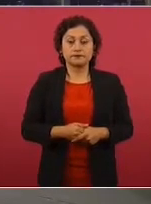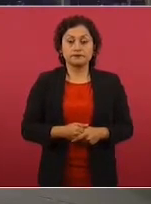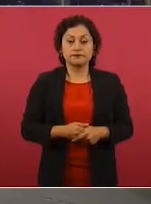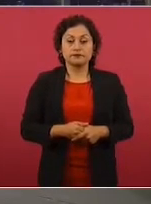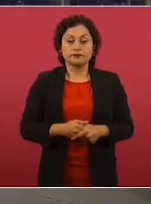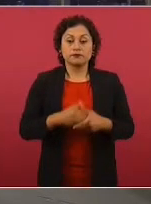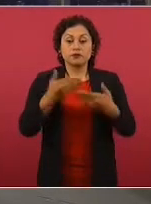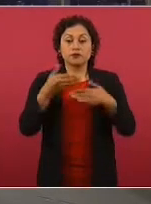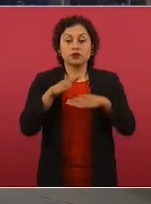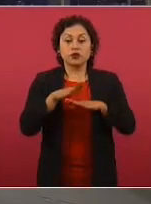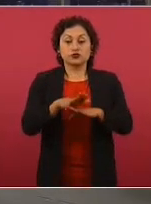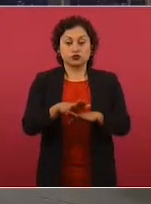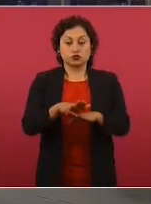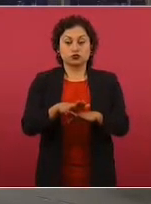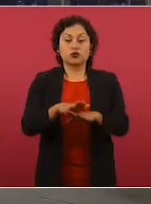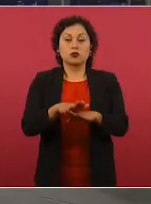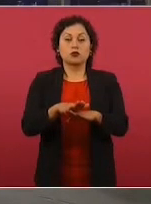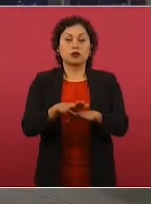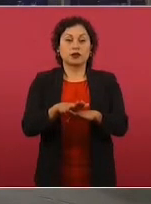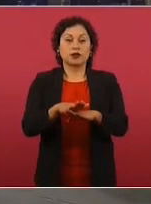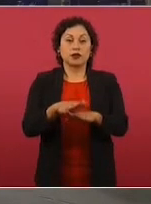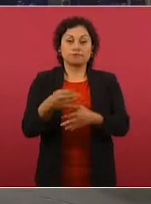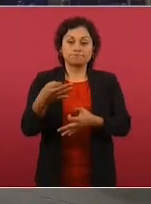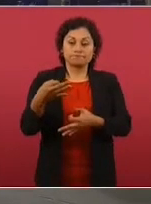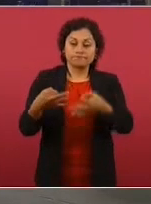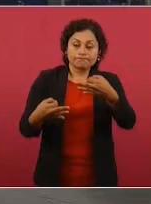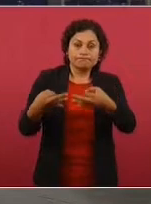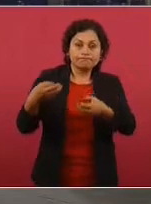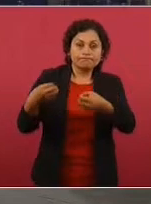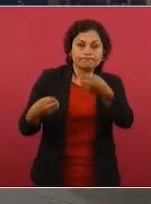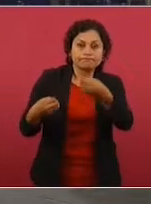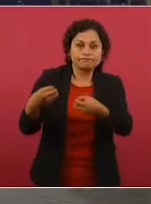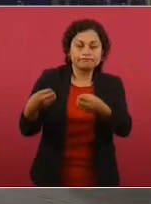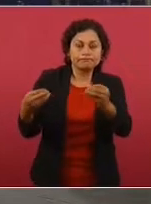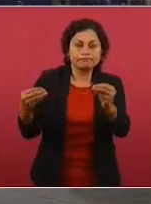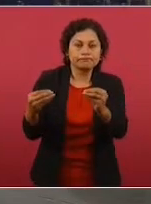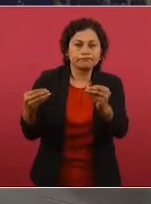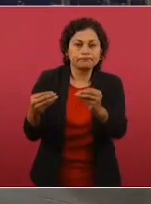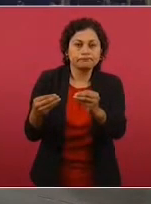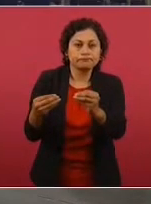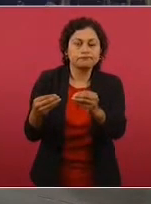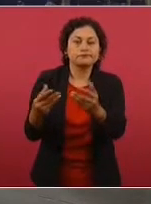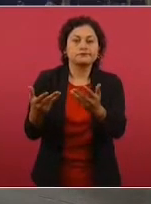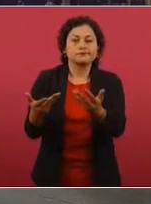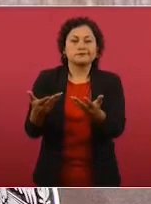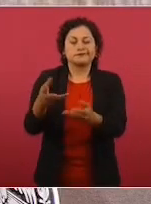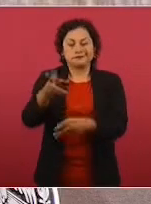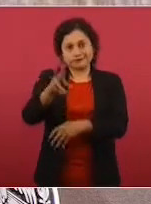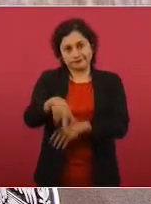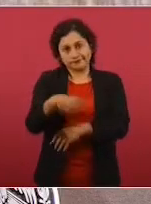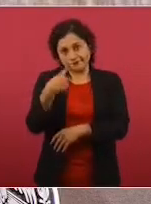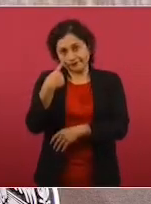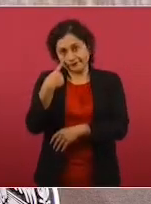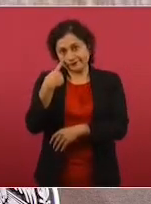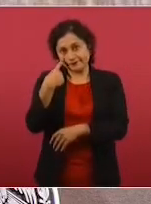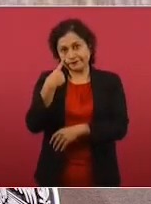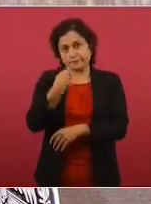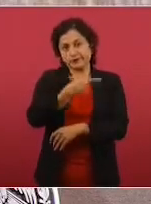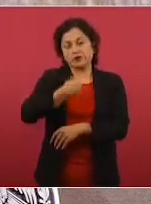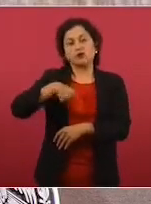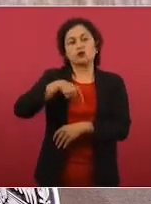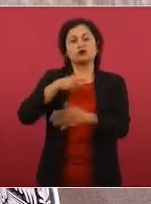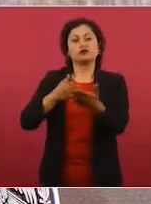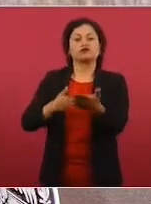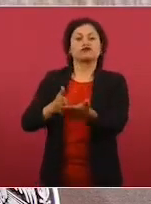Lo del litigio, la verdad es que nosotros no